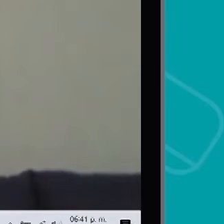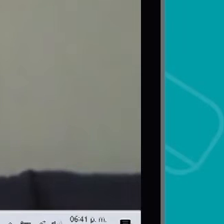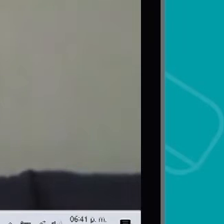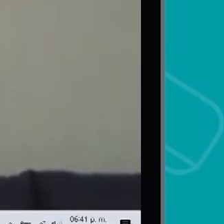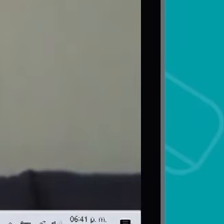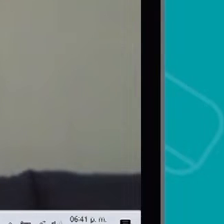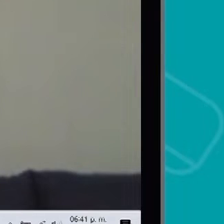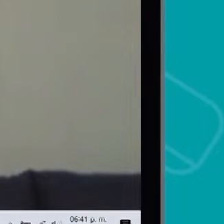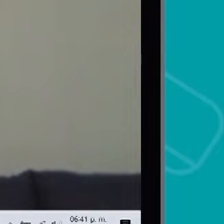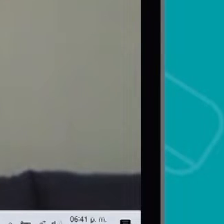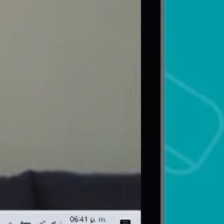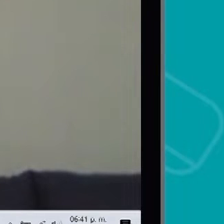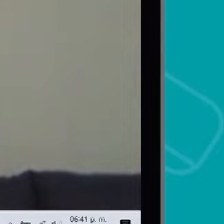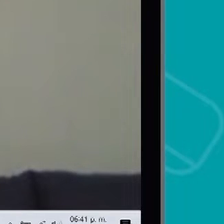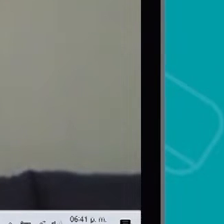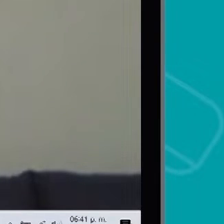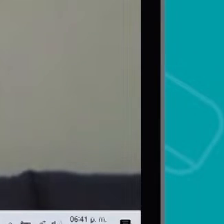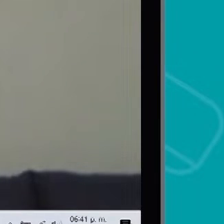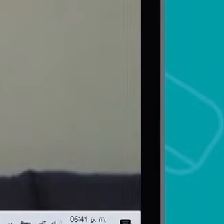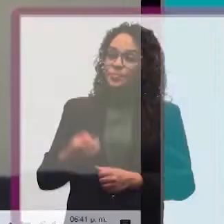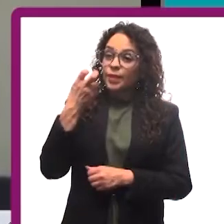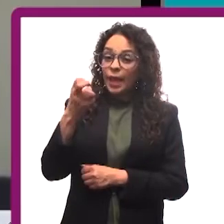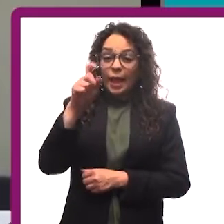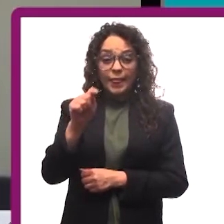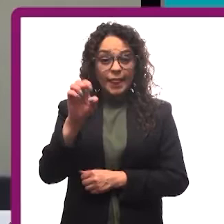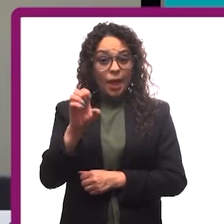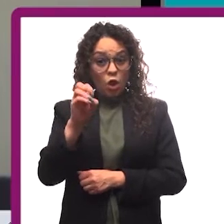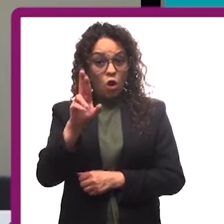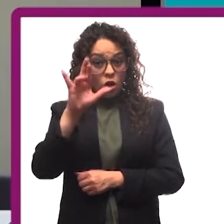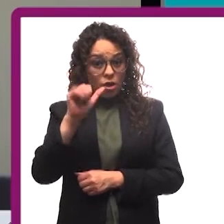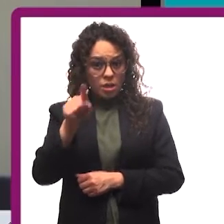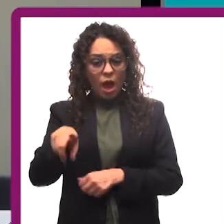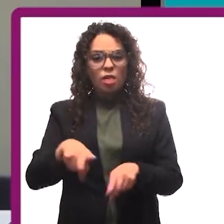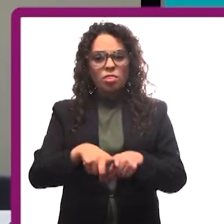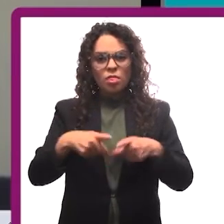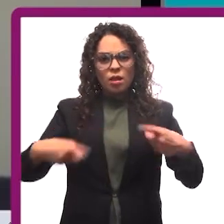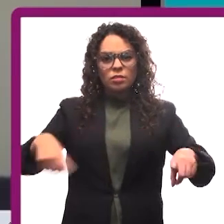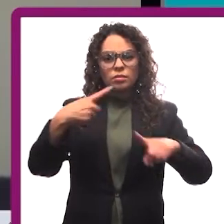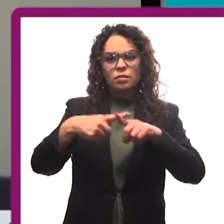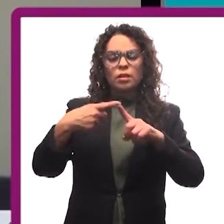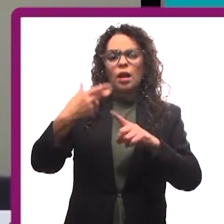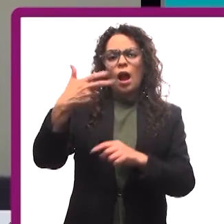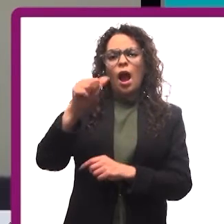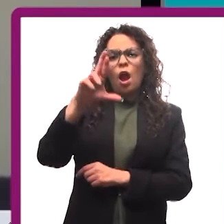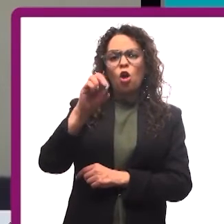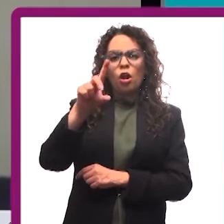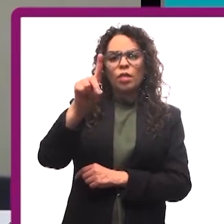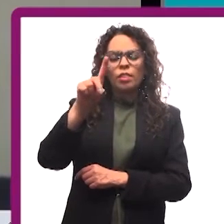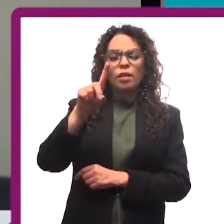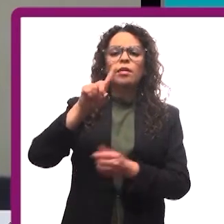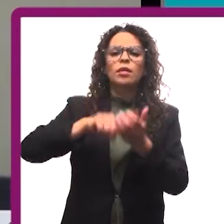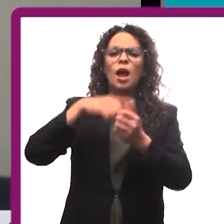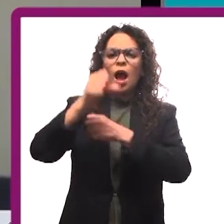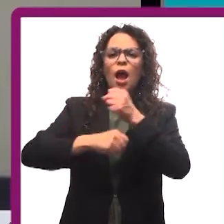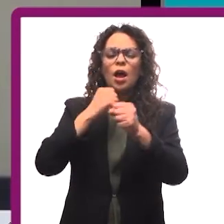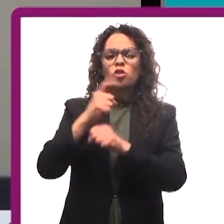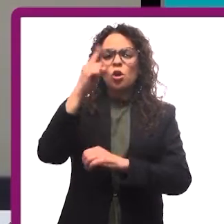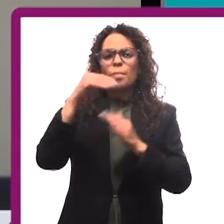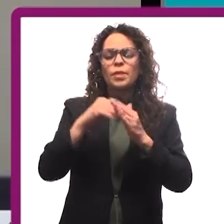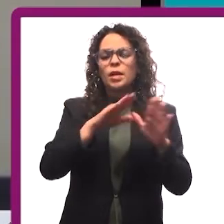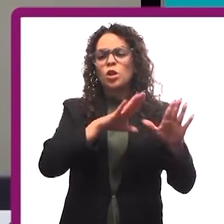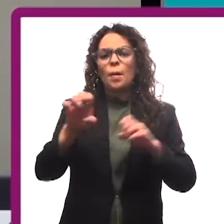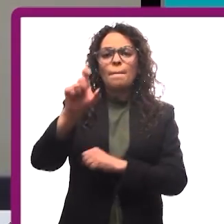La aguja hipodérmica fue una teoría que desarrolló Harold Laswell en los años de